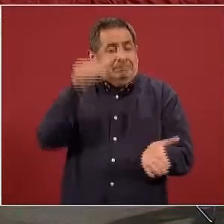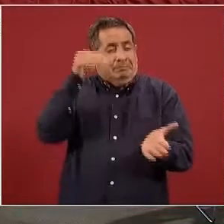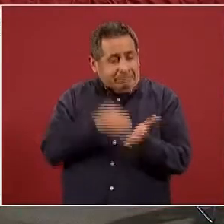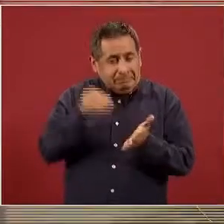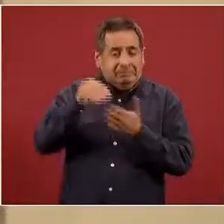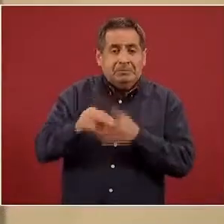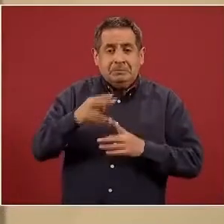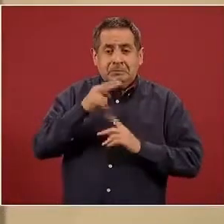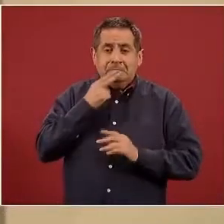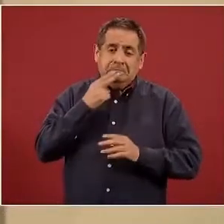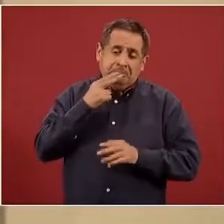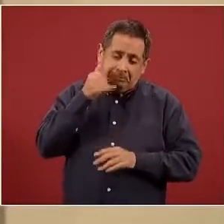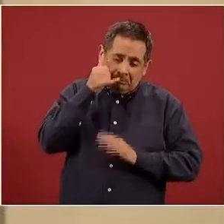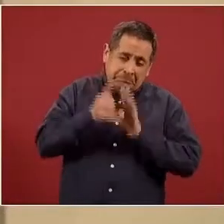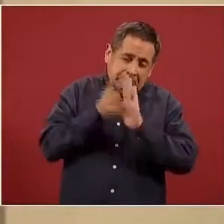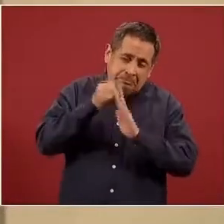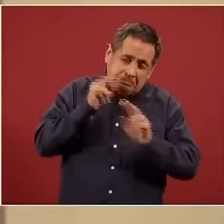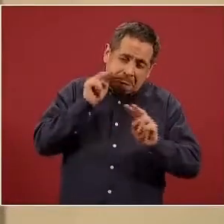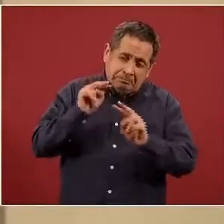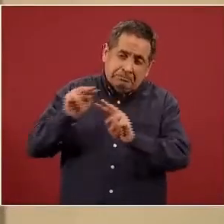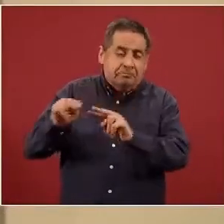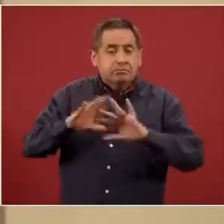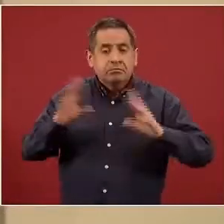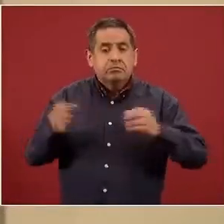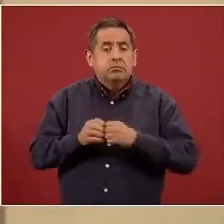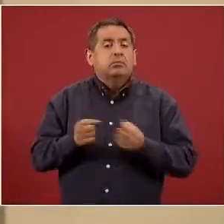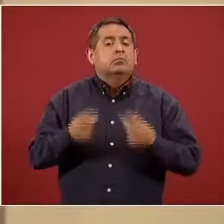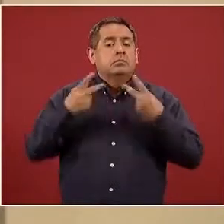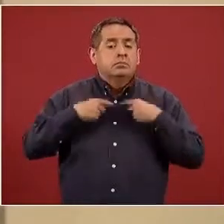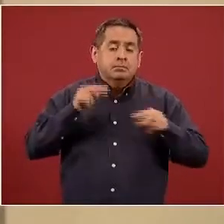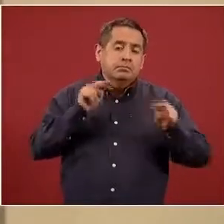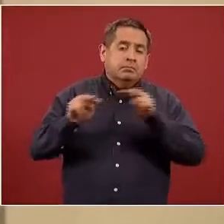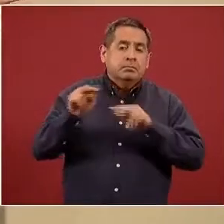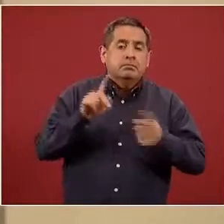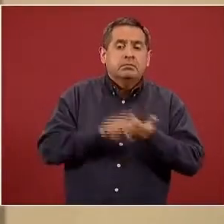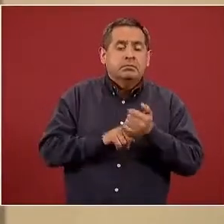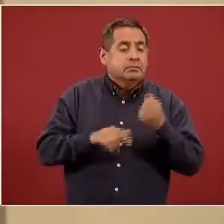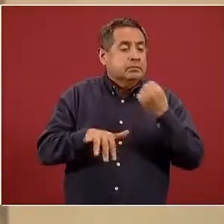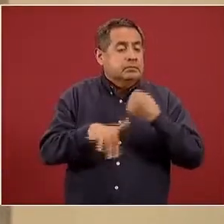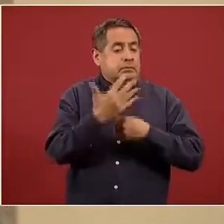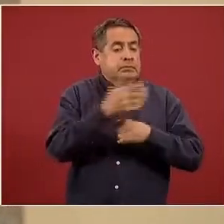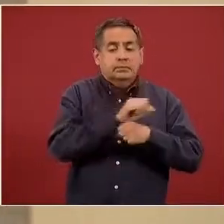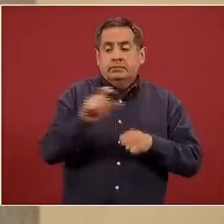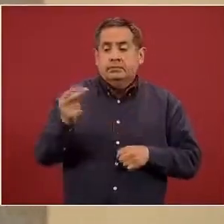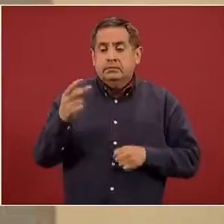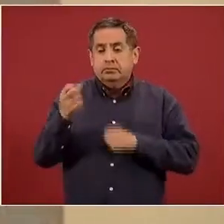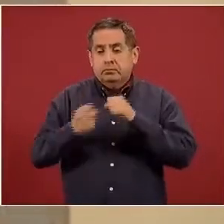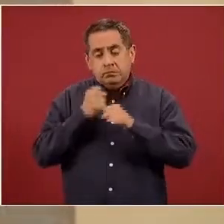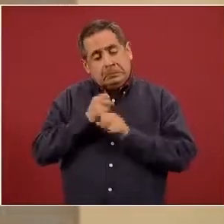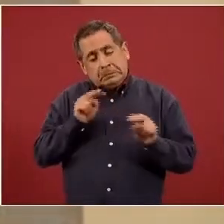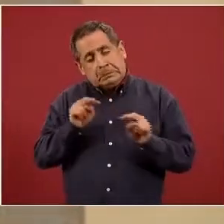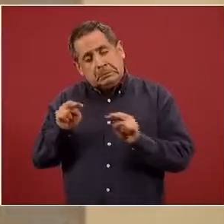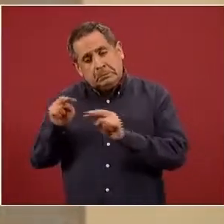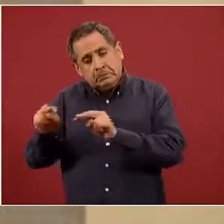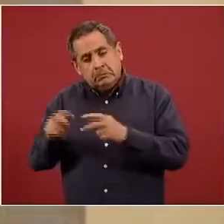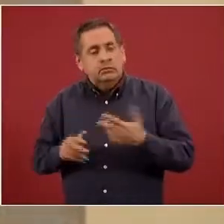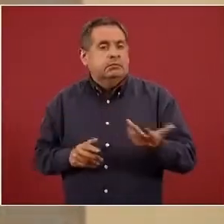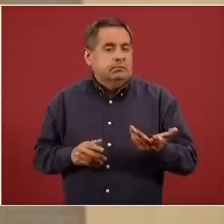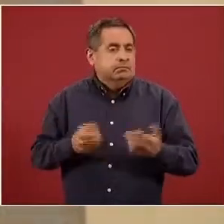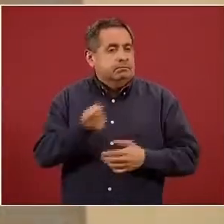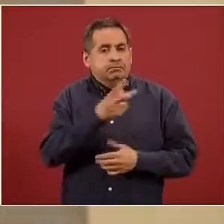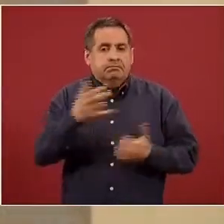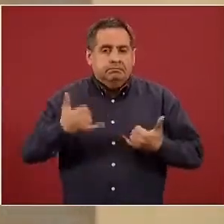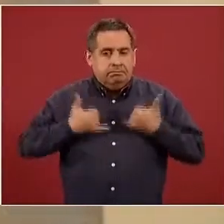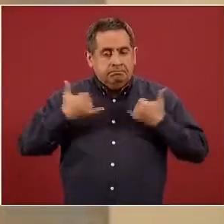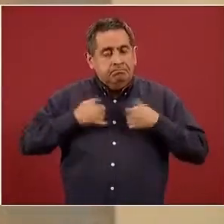usuarios actualmente y el rango de edad de las personas que más lo utilizan son de 15 a 25 años. Entonces ahí nuestros adolescentes es